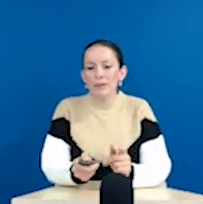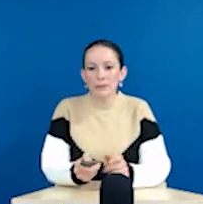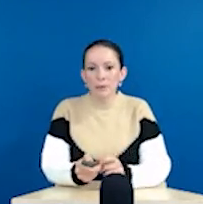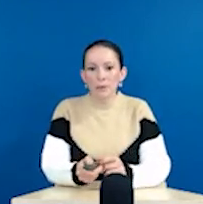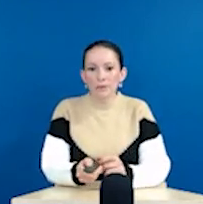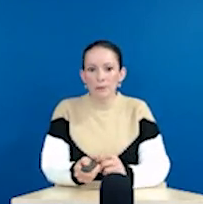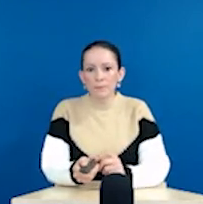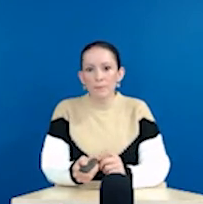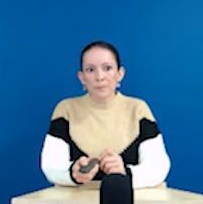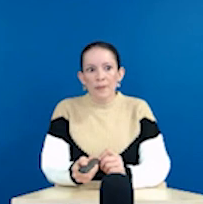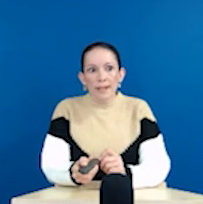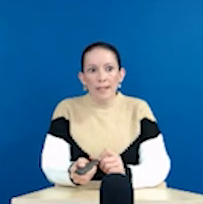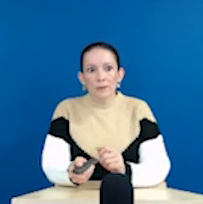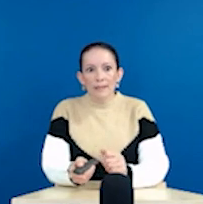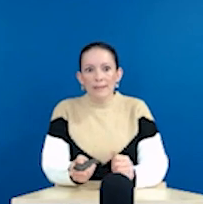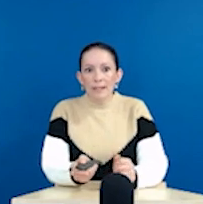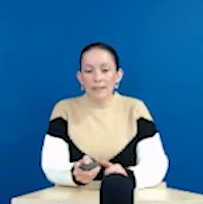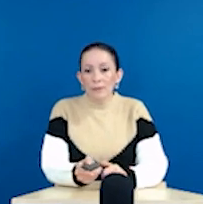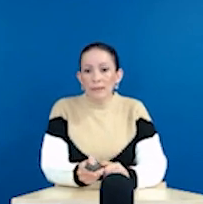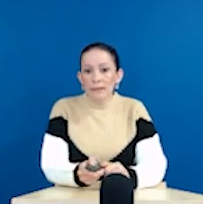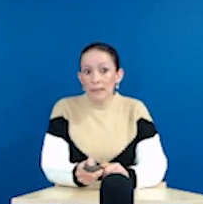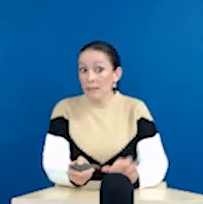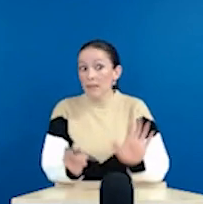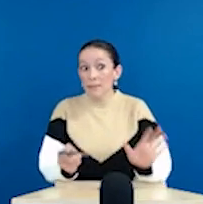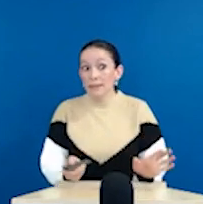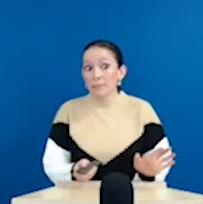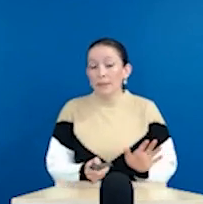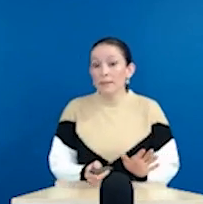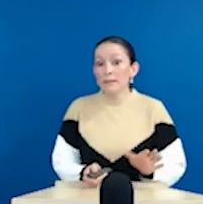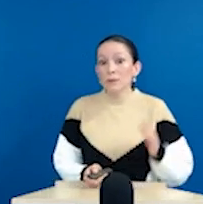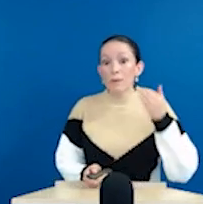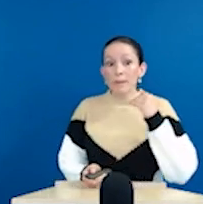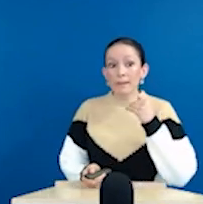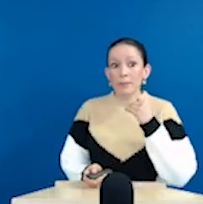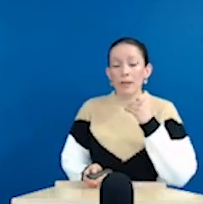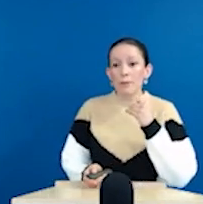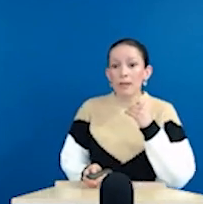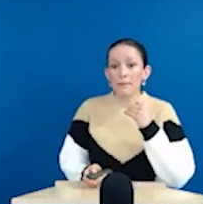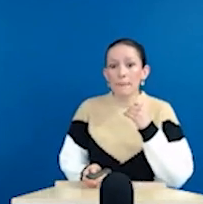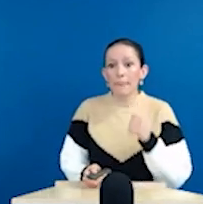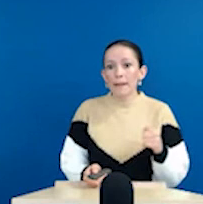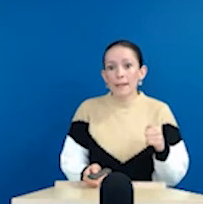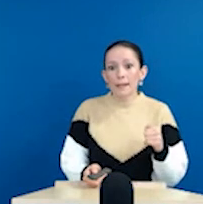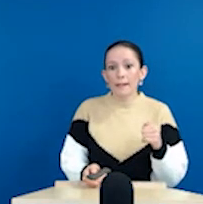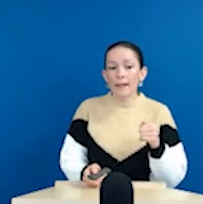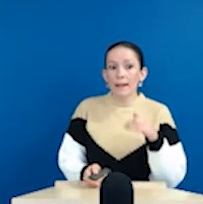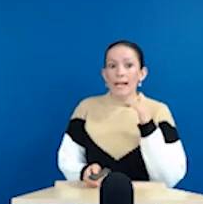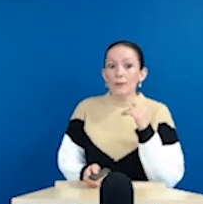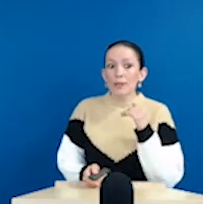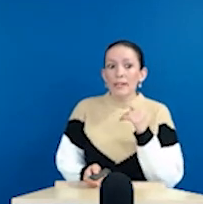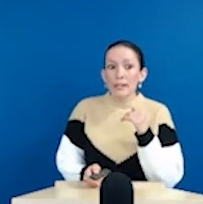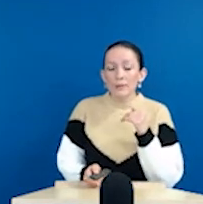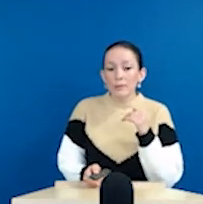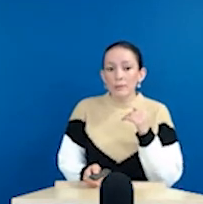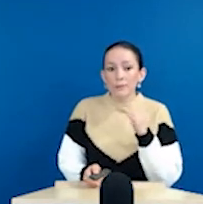y vamos a evitar todo esto. La toxicidad gastrointestinal, la más importante, todo empieza por la boca.